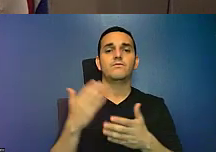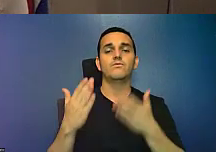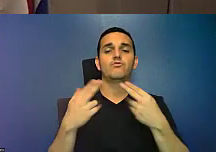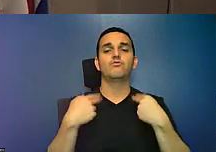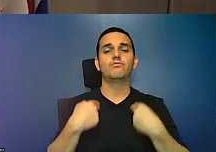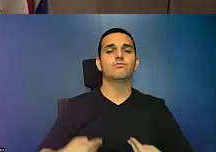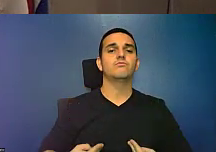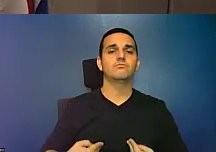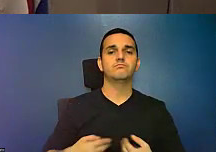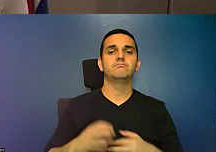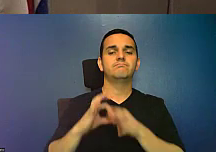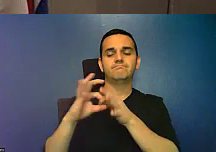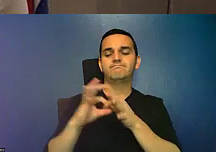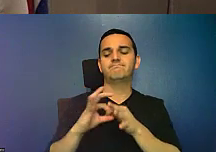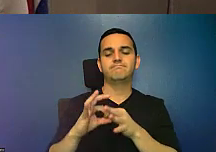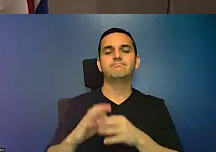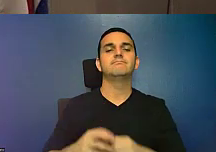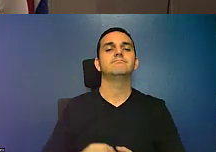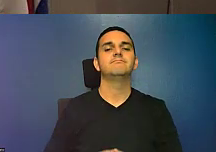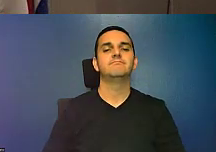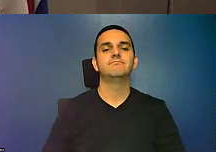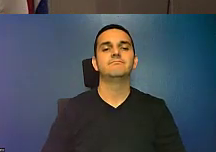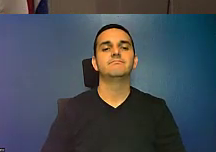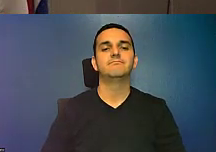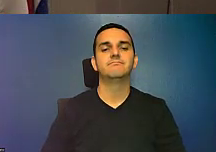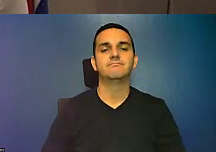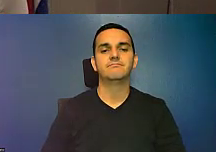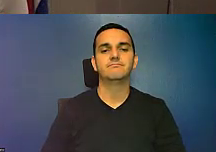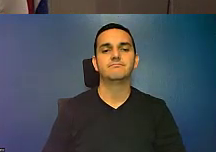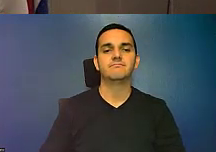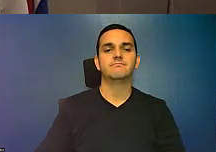robots humanoides. Entonces,